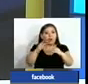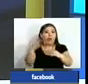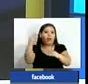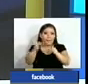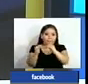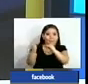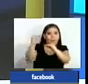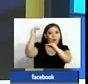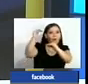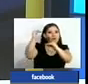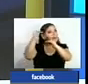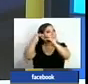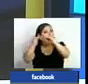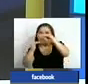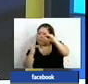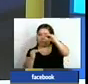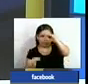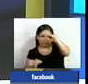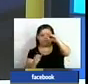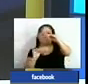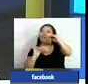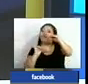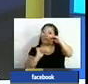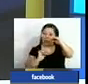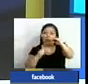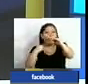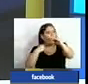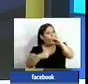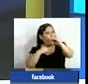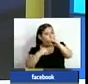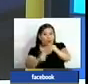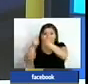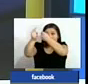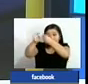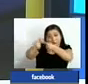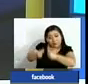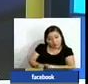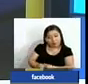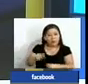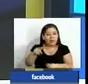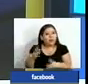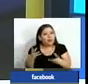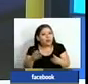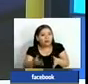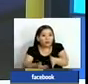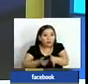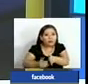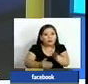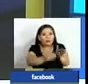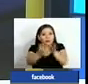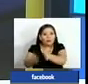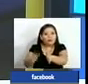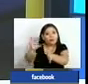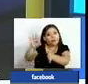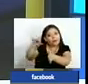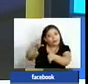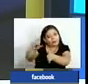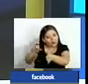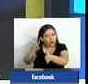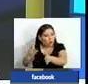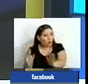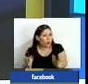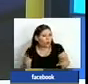coronavirus. Este sector clave para las finanzas del país busca que la reactivación inicie con la fase 2 de la apertura económica.